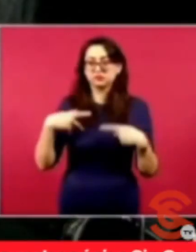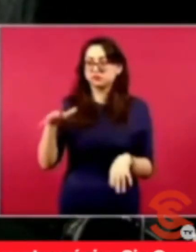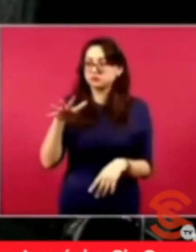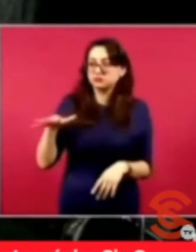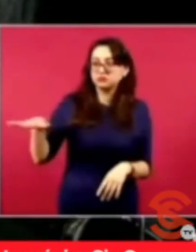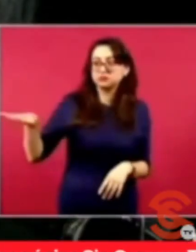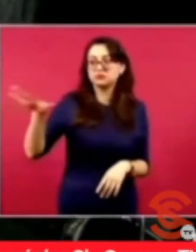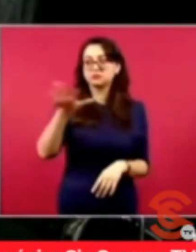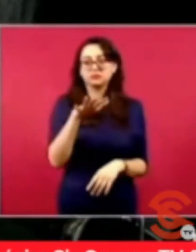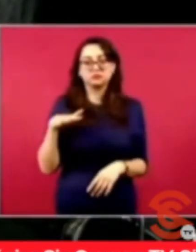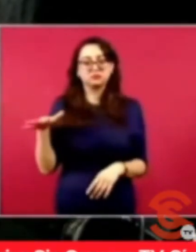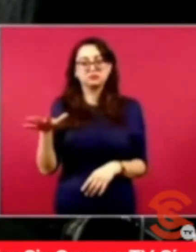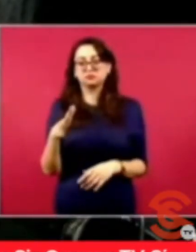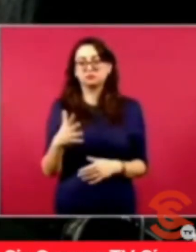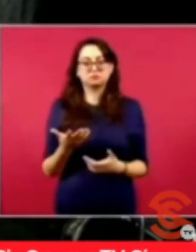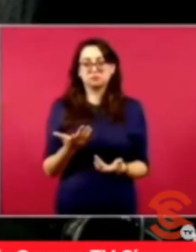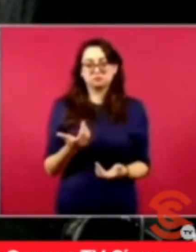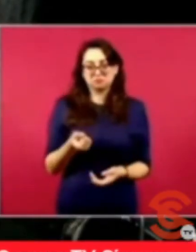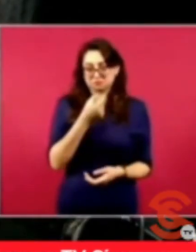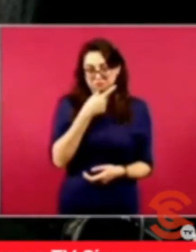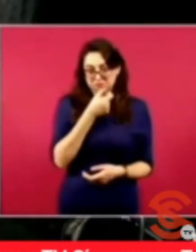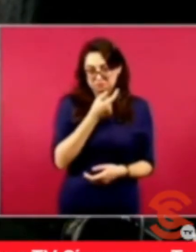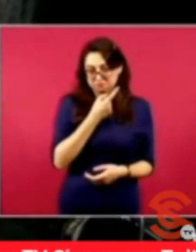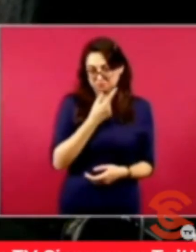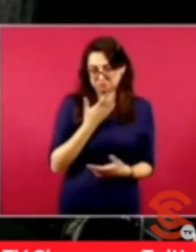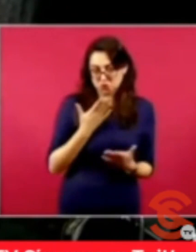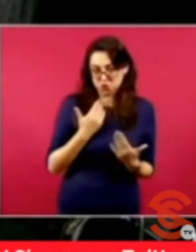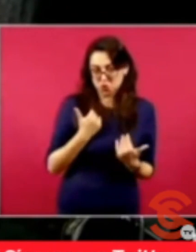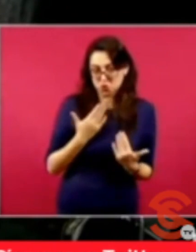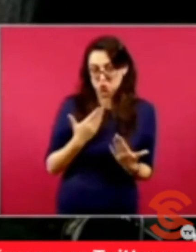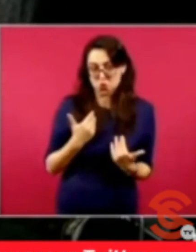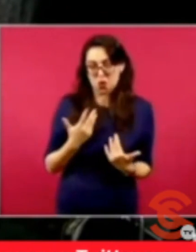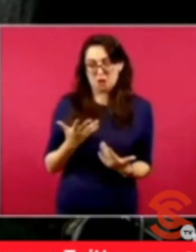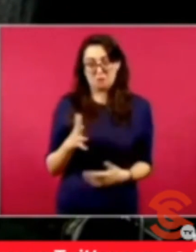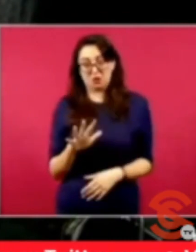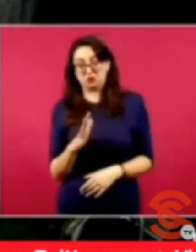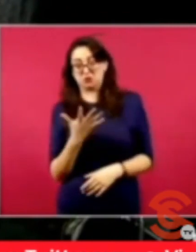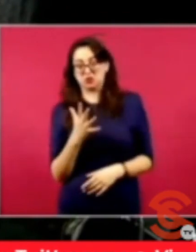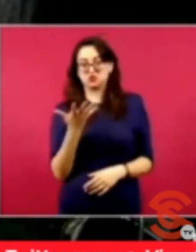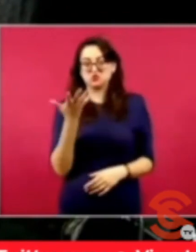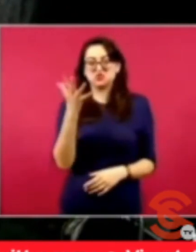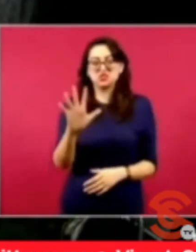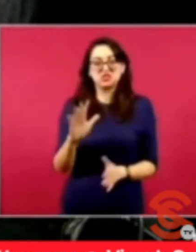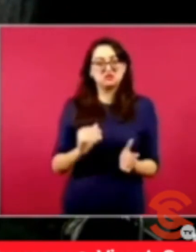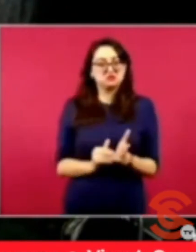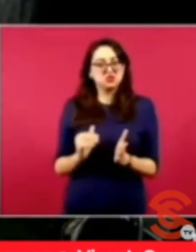Pero son millones de personas las que no han recibido su medicamento. ¿Qué es lo que está sucediendo si nos pudiera